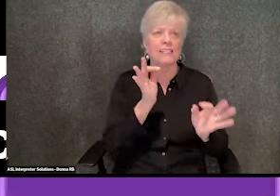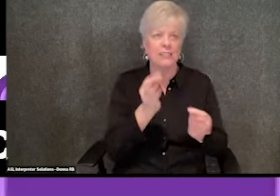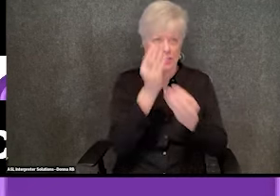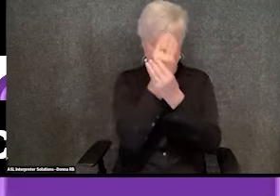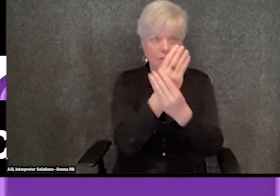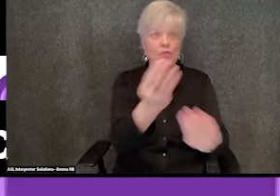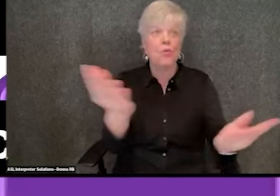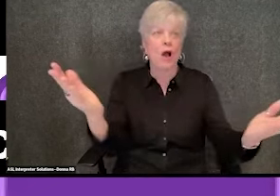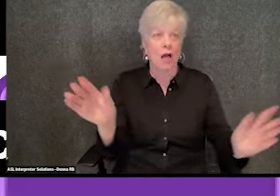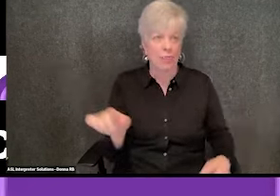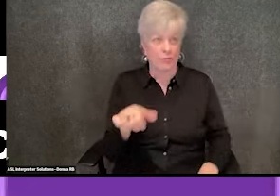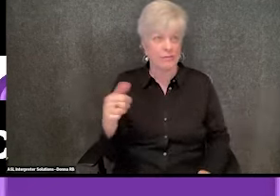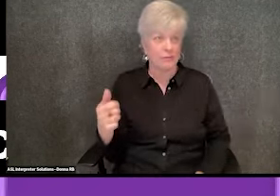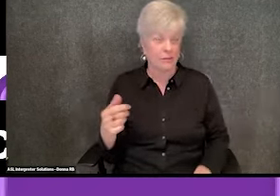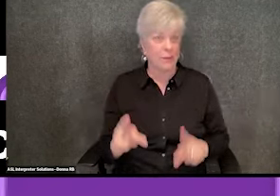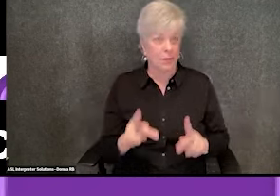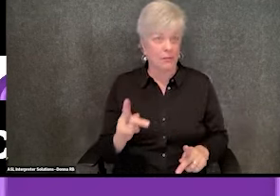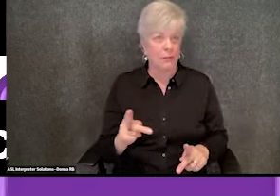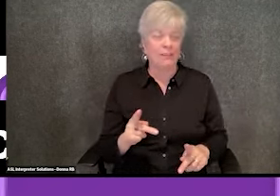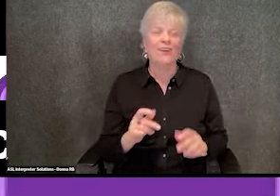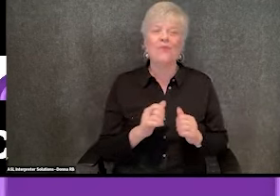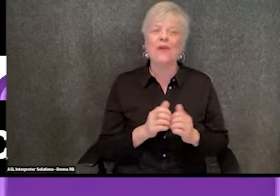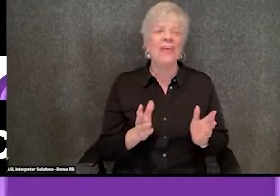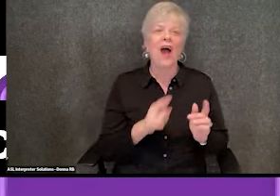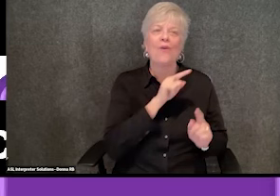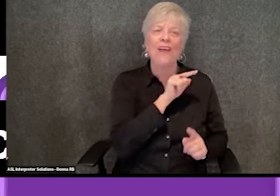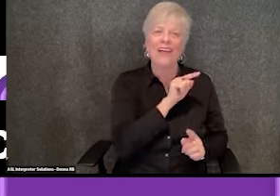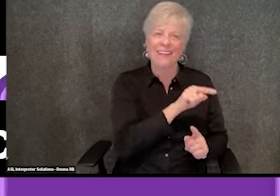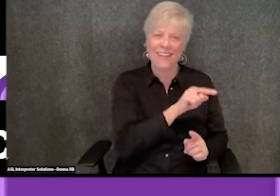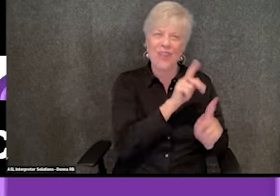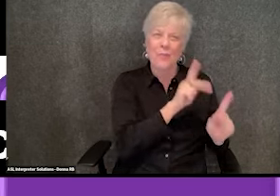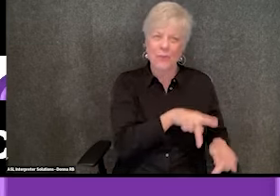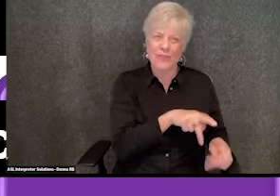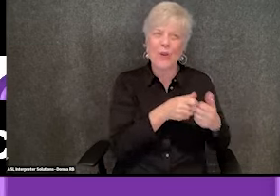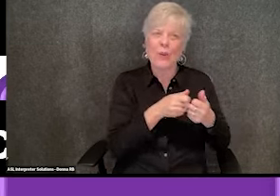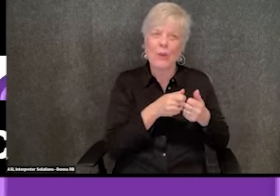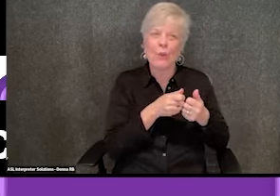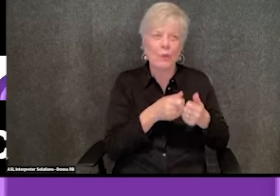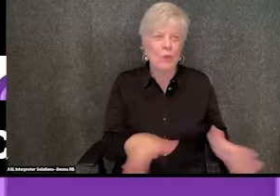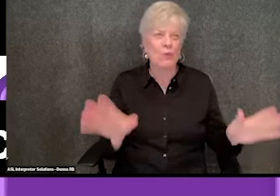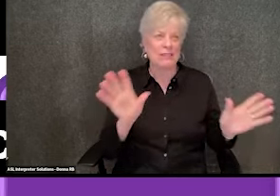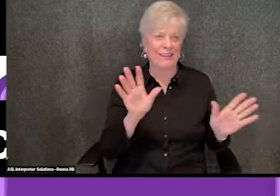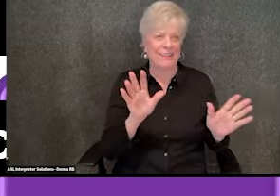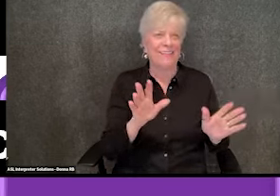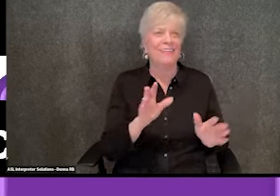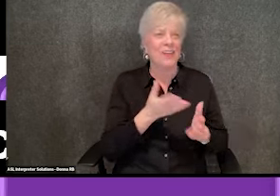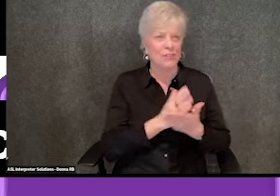comunicar sus decisiones con otras personas, todo sin que pierdan sus derechos